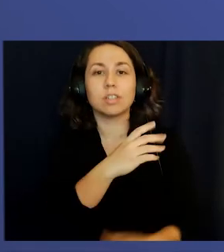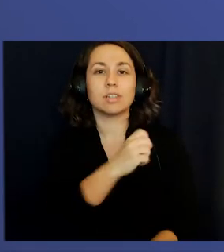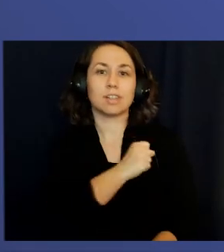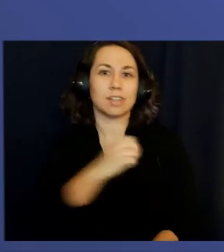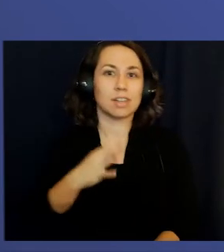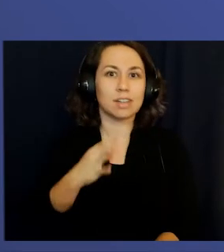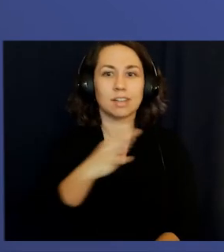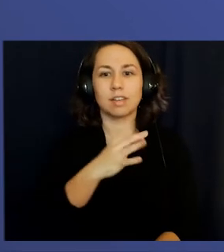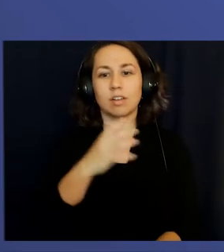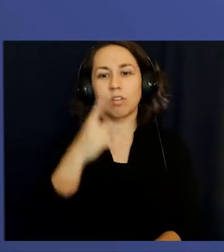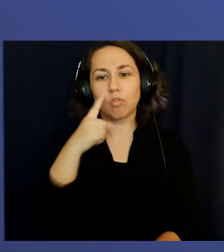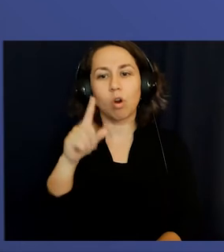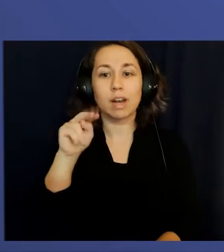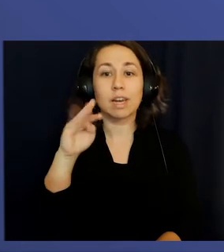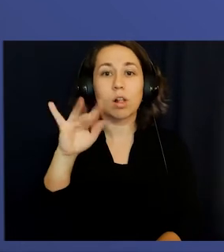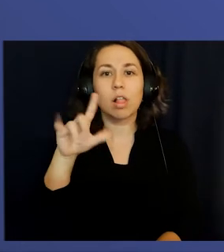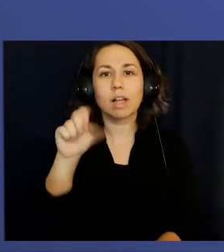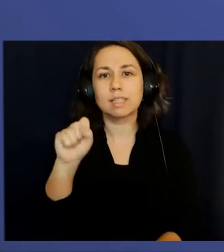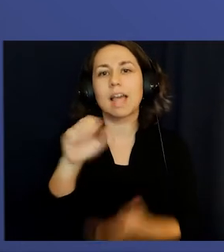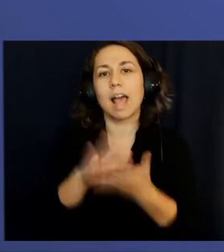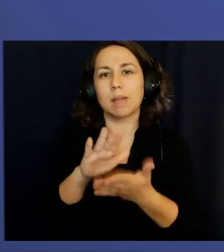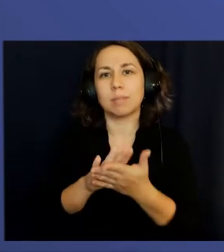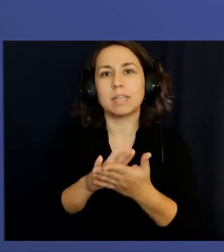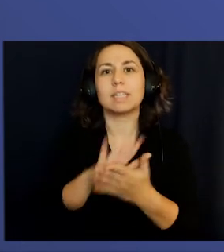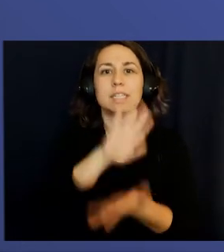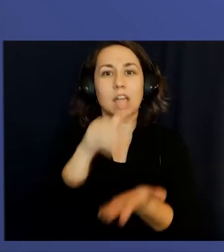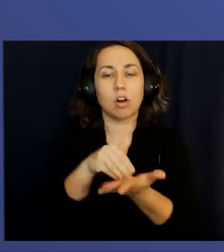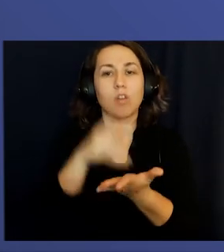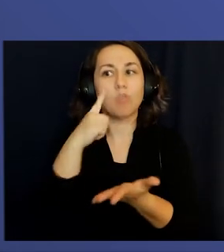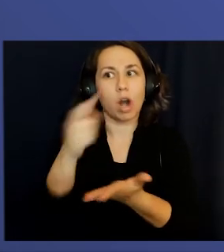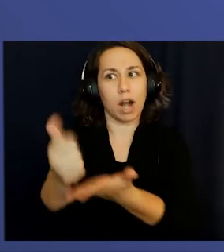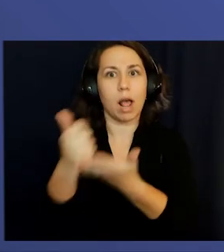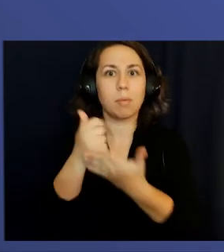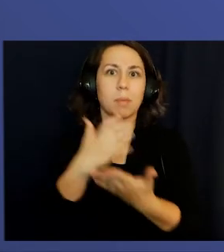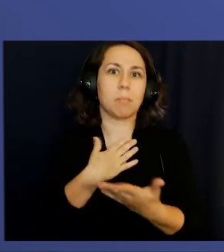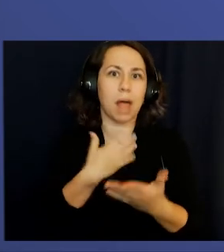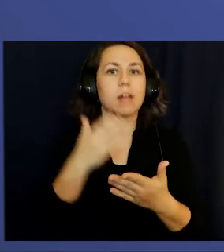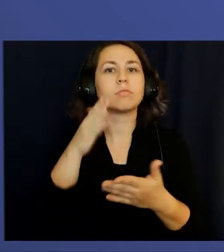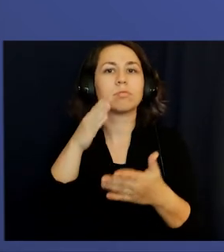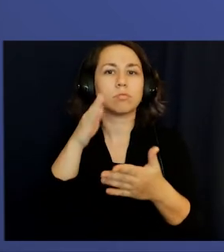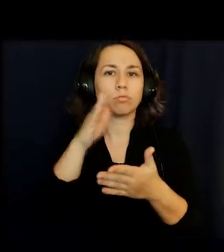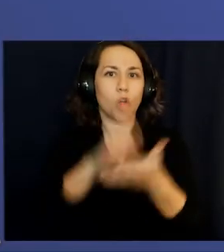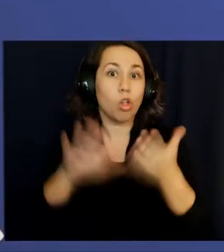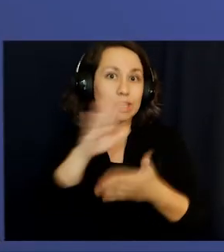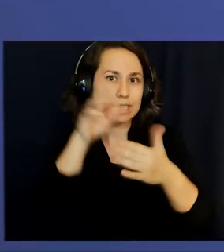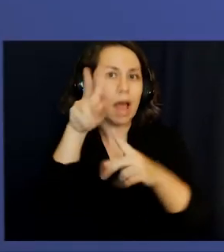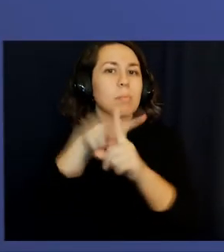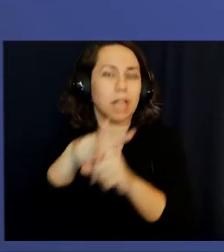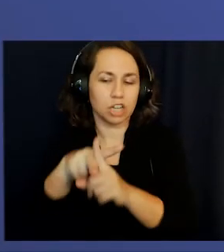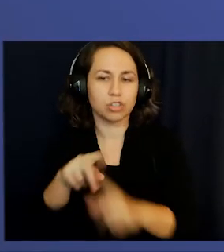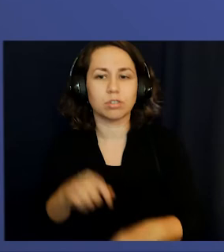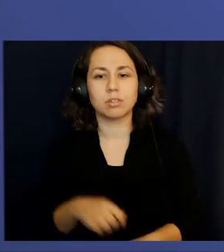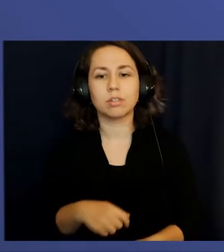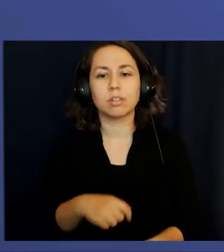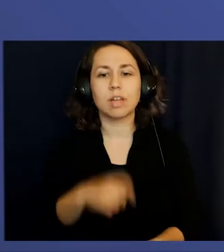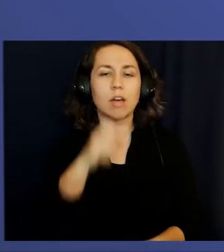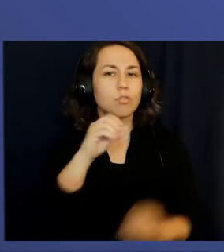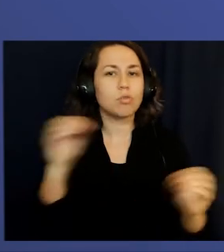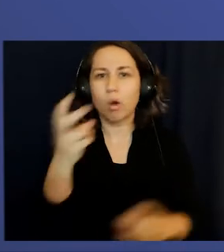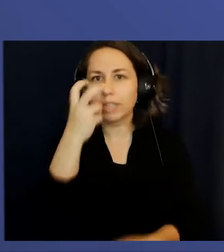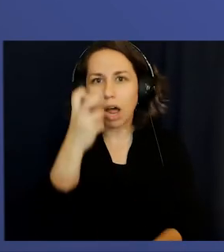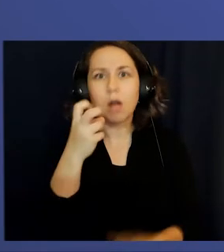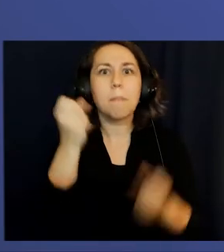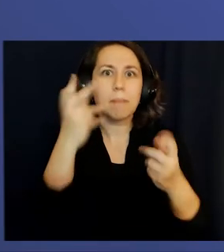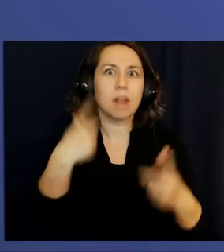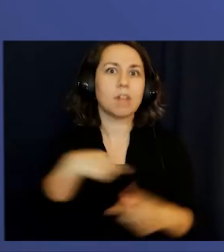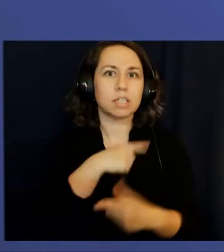Académico Nicholas que me han ayudado en mis estudios y en el proceso de solicitud universitaria. No cabe duda que